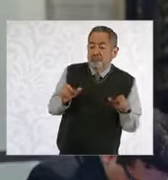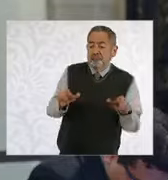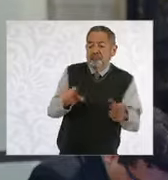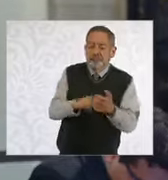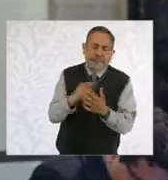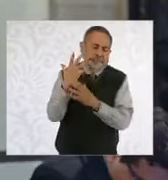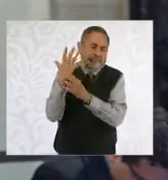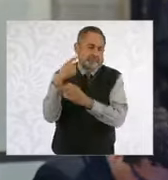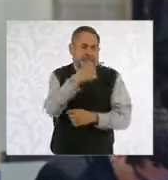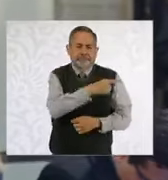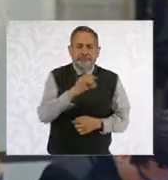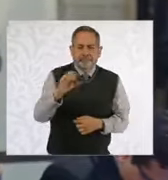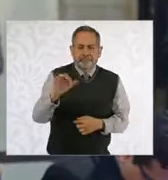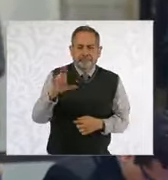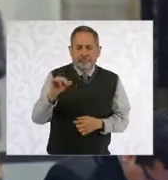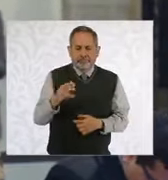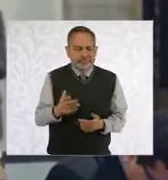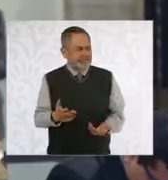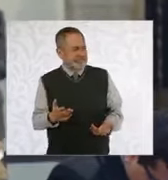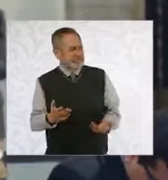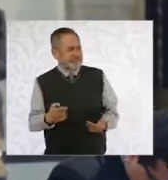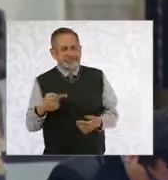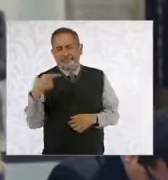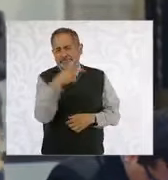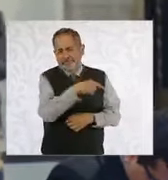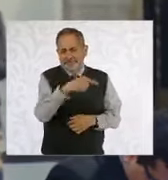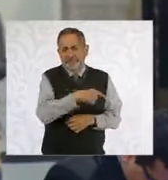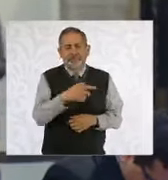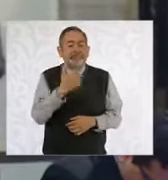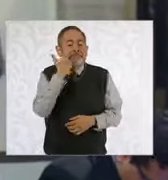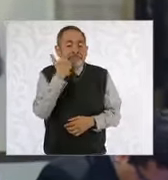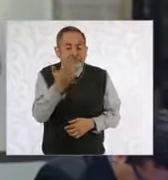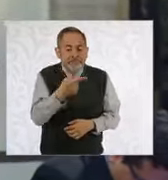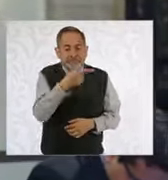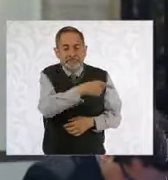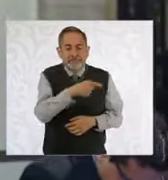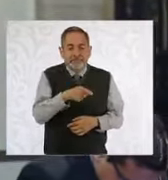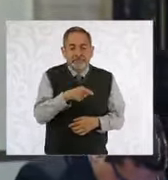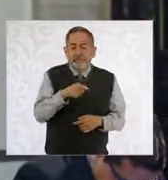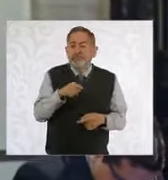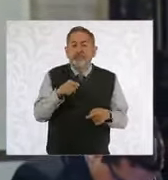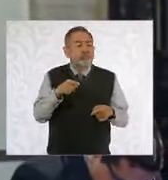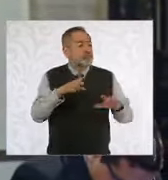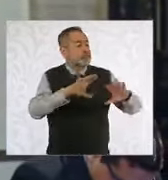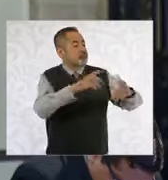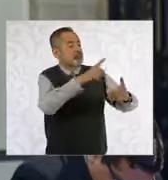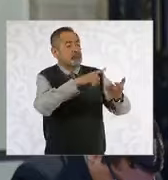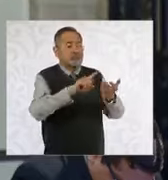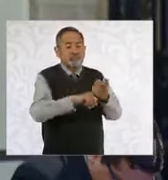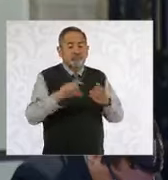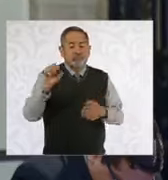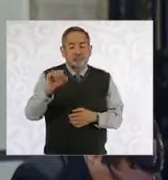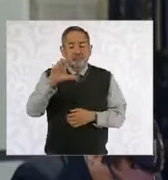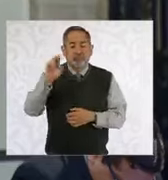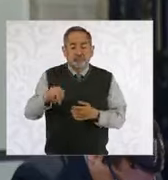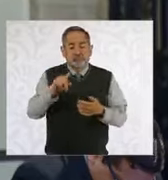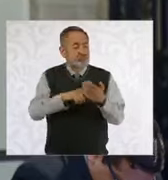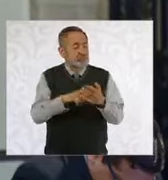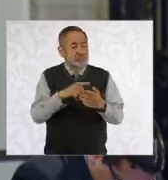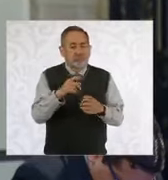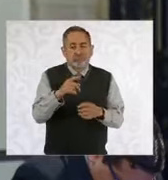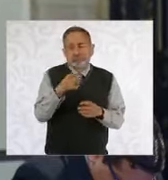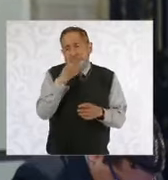Ciro. Parece ser que la intención ahora es convertir a las y los ministros, quienes han sido